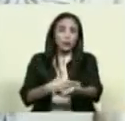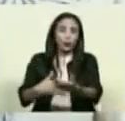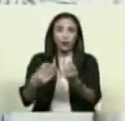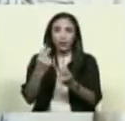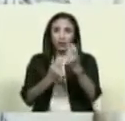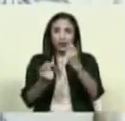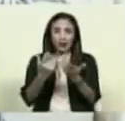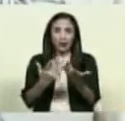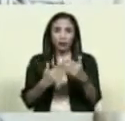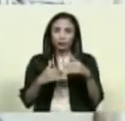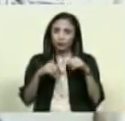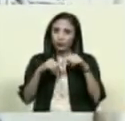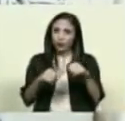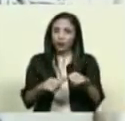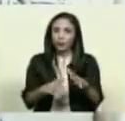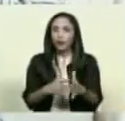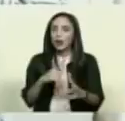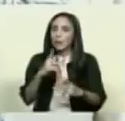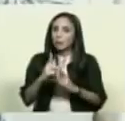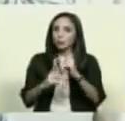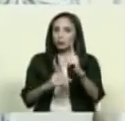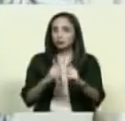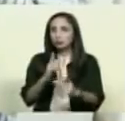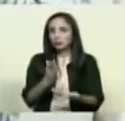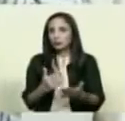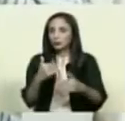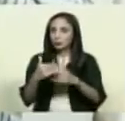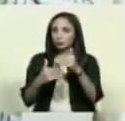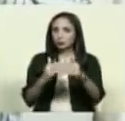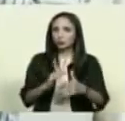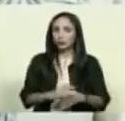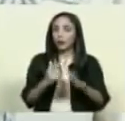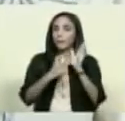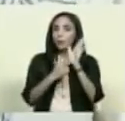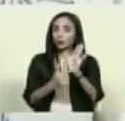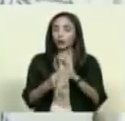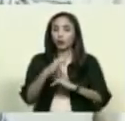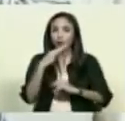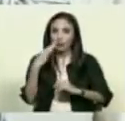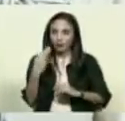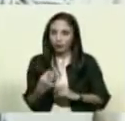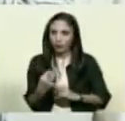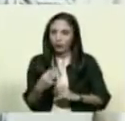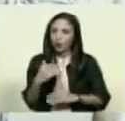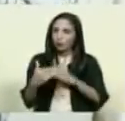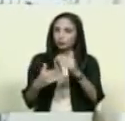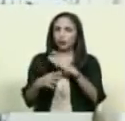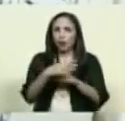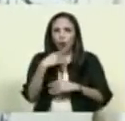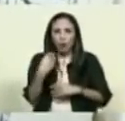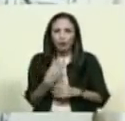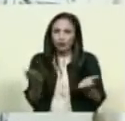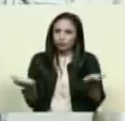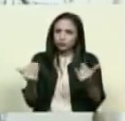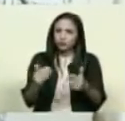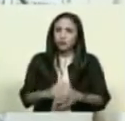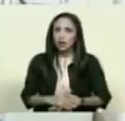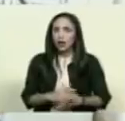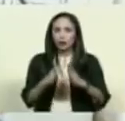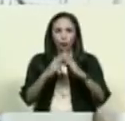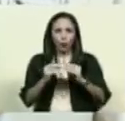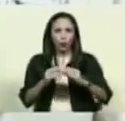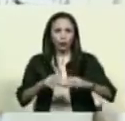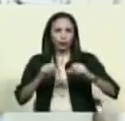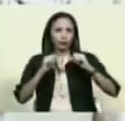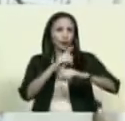ese proceso, fortalecido de la mano ahora de Chamba Juvenil, y demostrando a su vez que es esta la juventud venezolana la que tiene los guáramos y